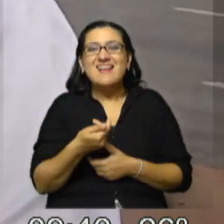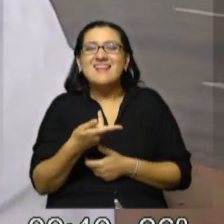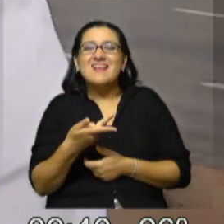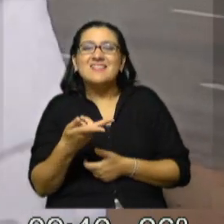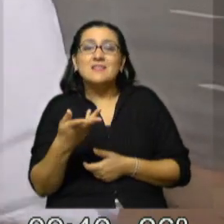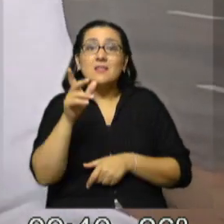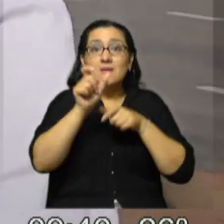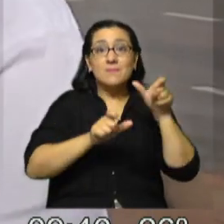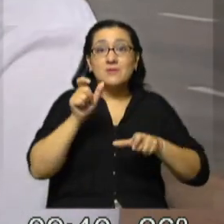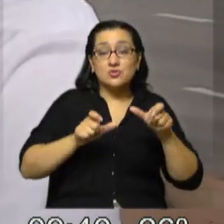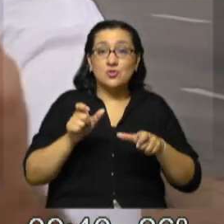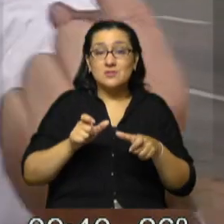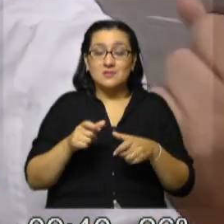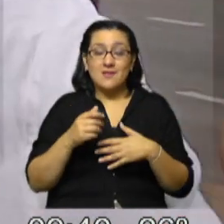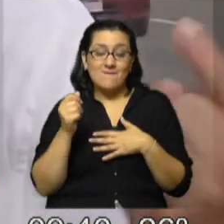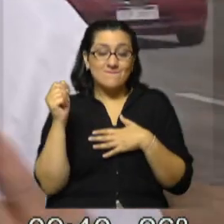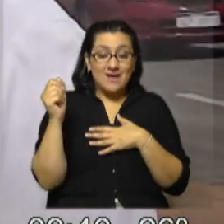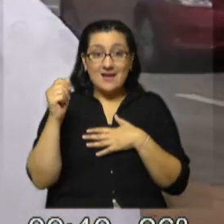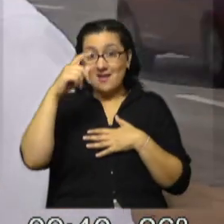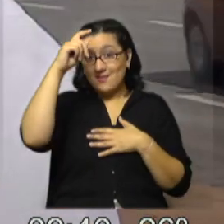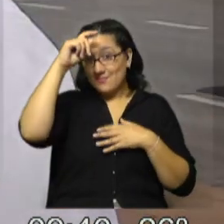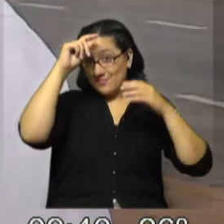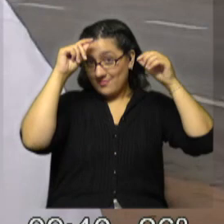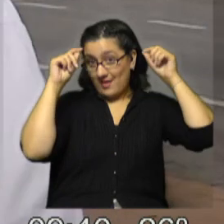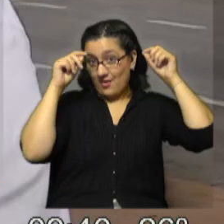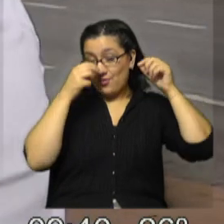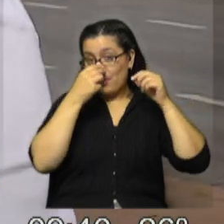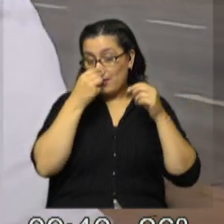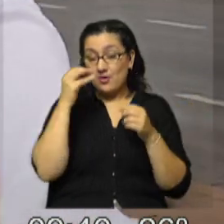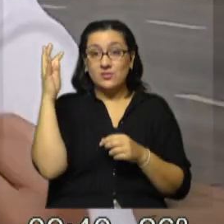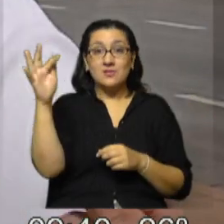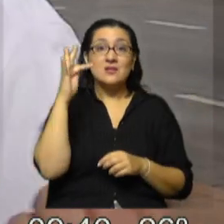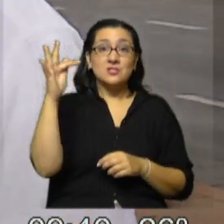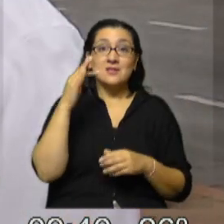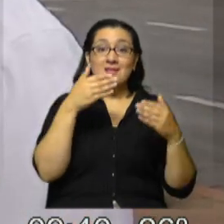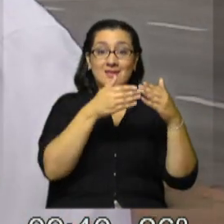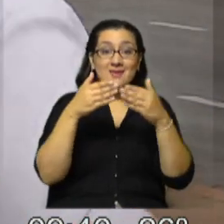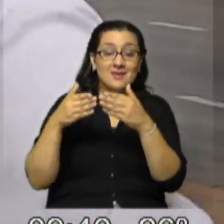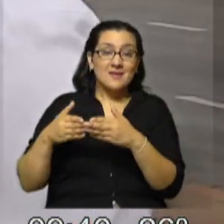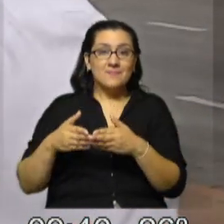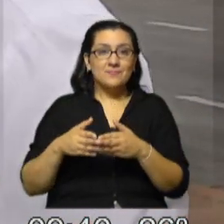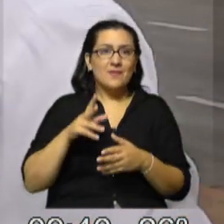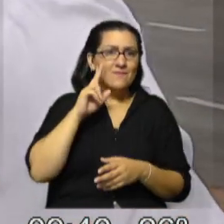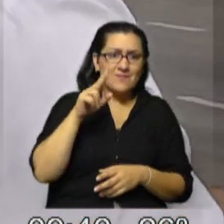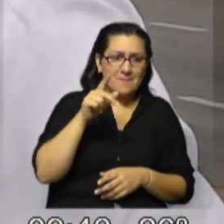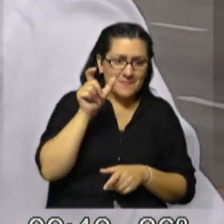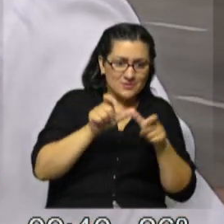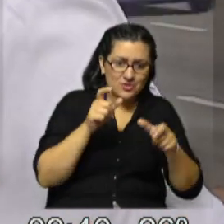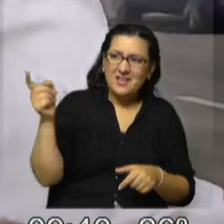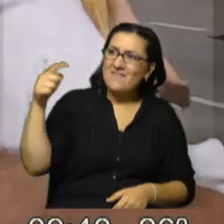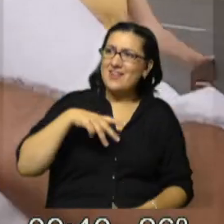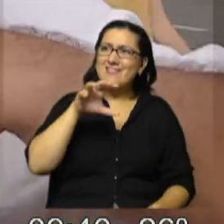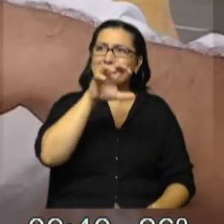gente que hace tango a lo largo del año en los talleres de esquina, que va recorriendo todas las milongas. Ves gente que viene del